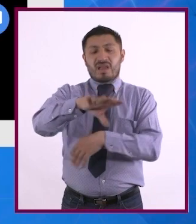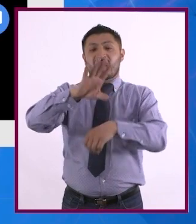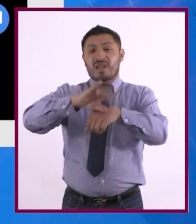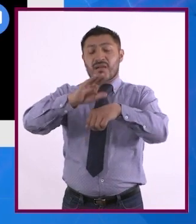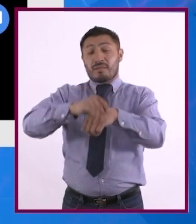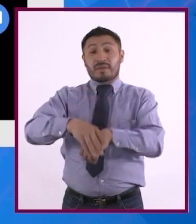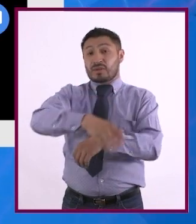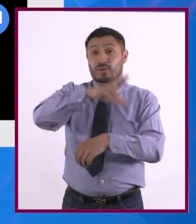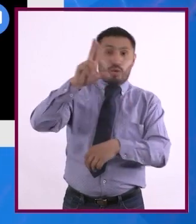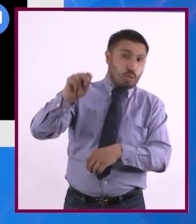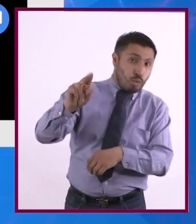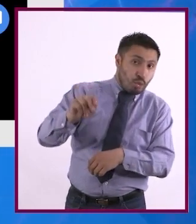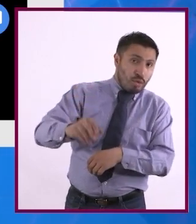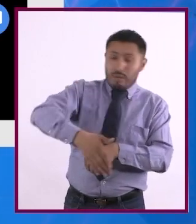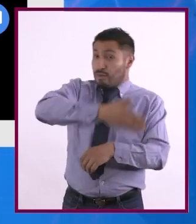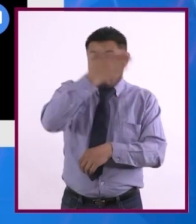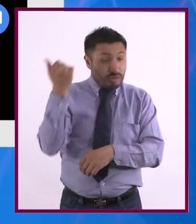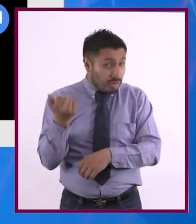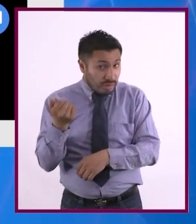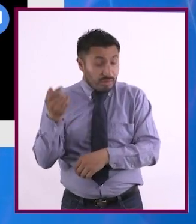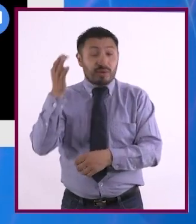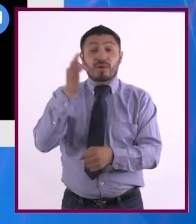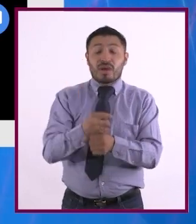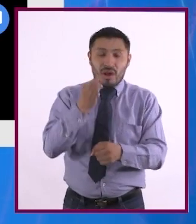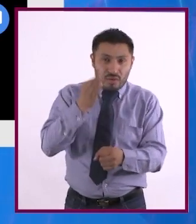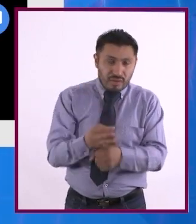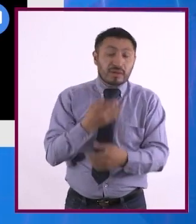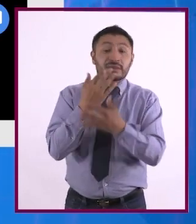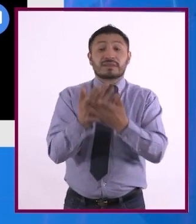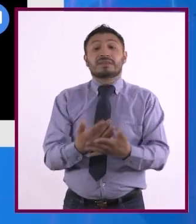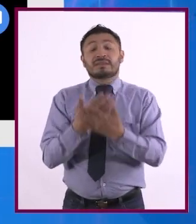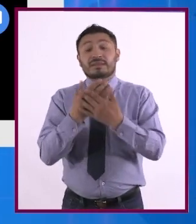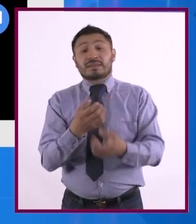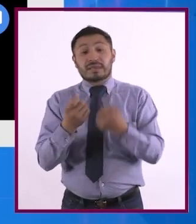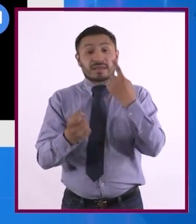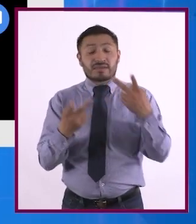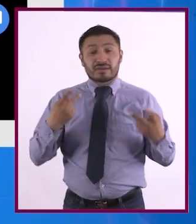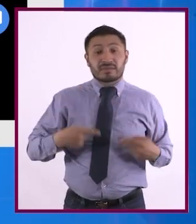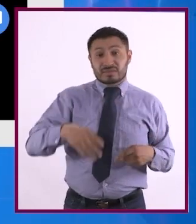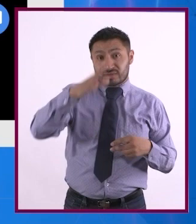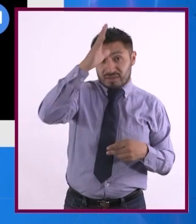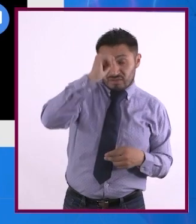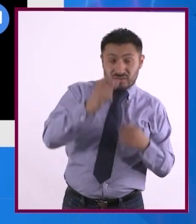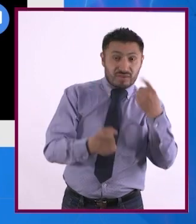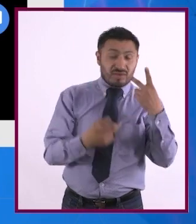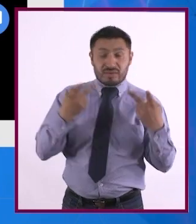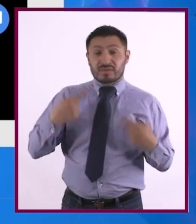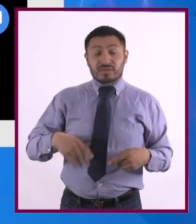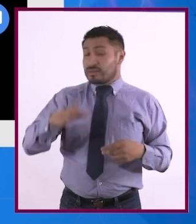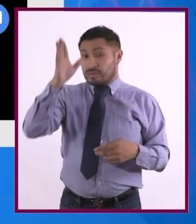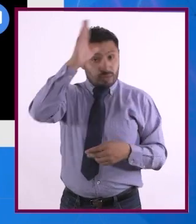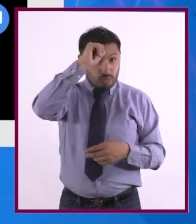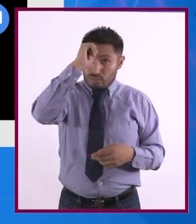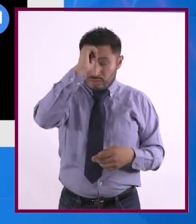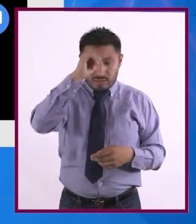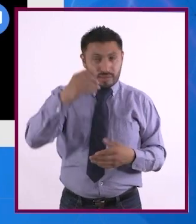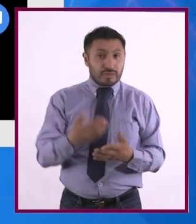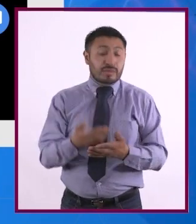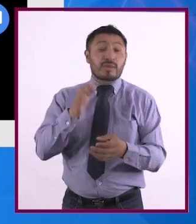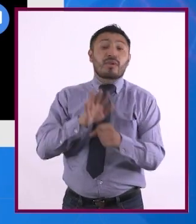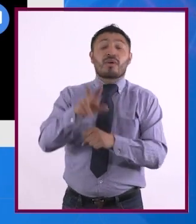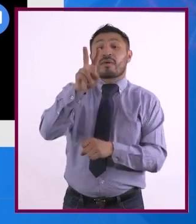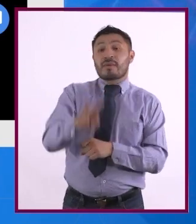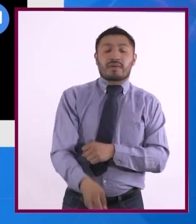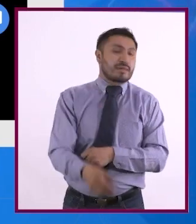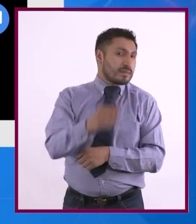ser aprobada o no. Hay mucha gente también que está a favor, pero también contemplamos ciertos riesgos como estos que yo dije al inicio. Entonces, la realidad es que